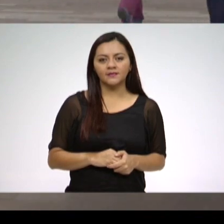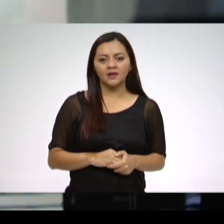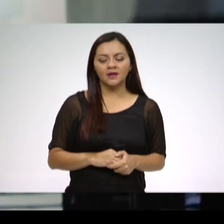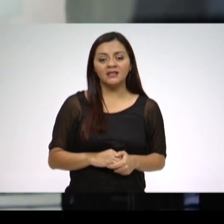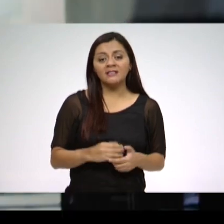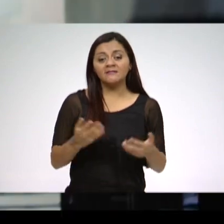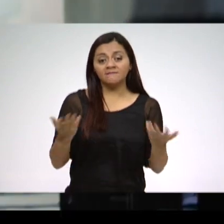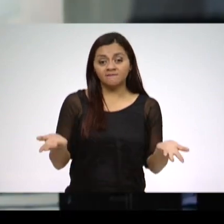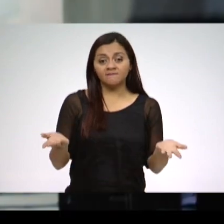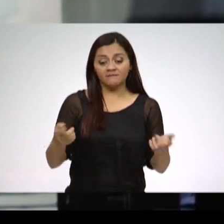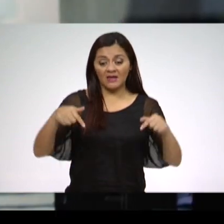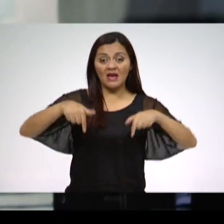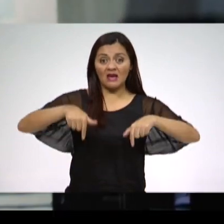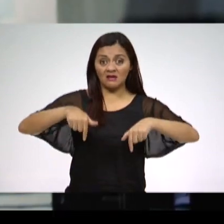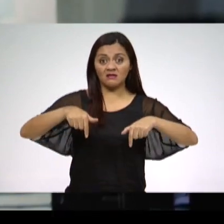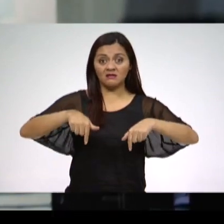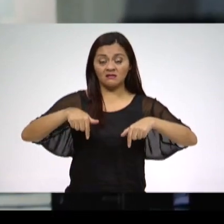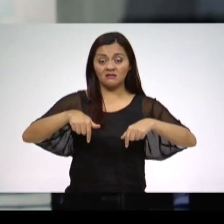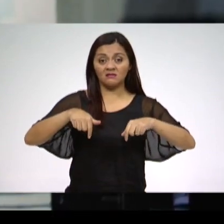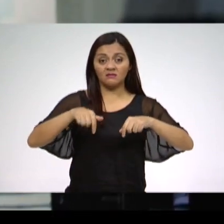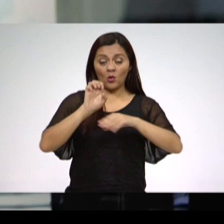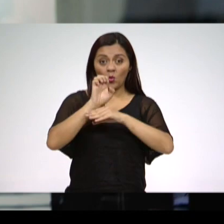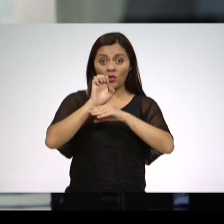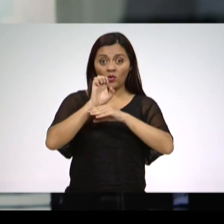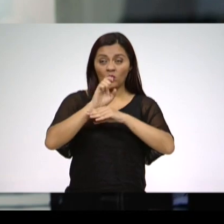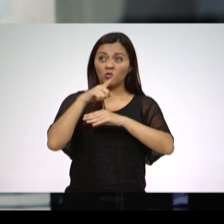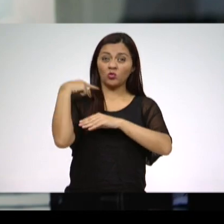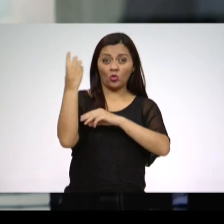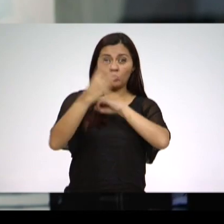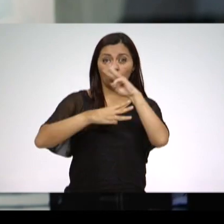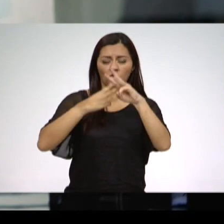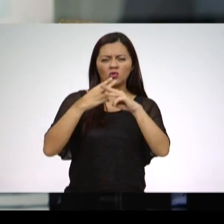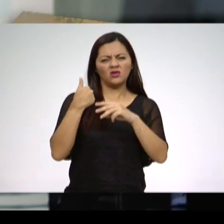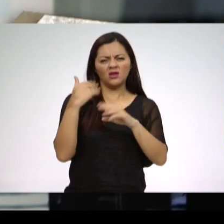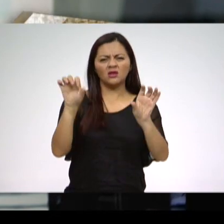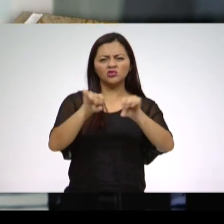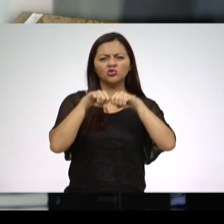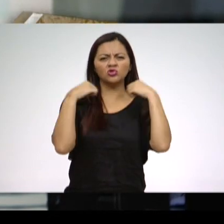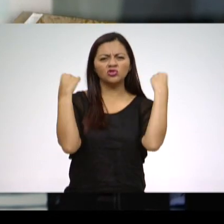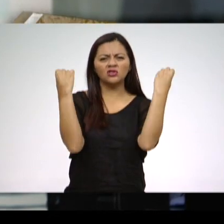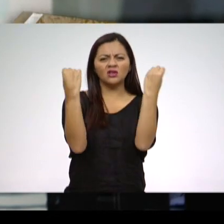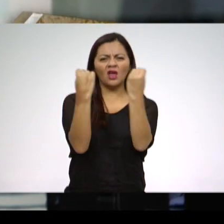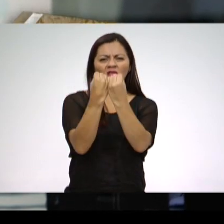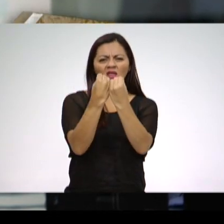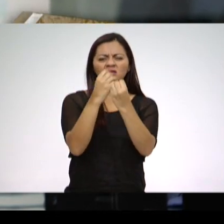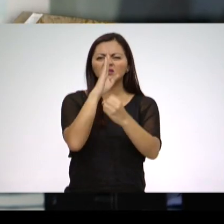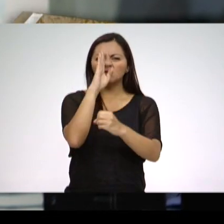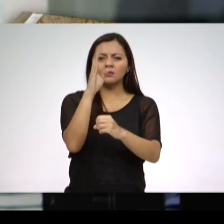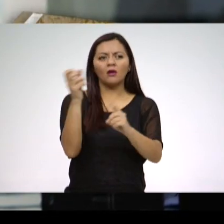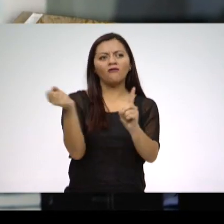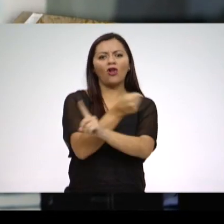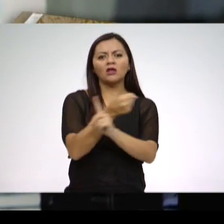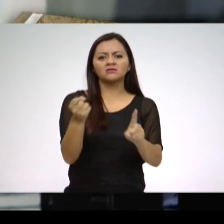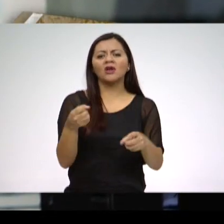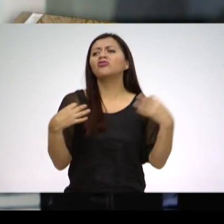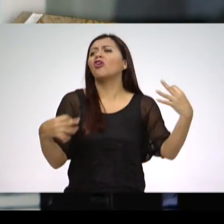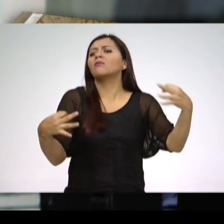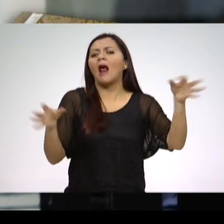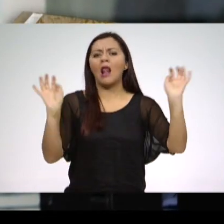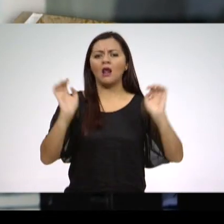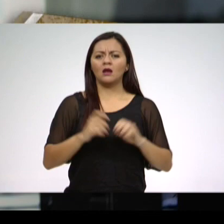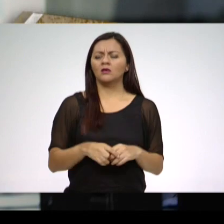Nosotros vivimos en una sociedad que naturaliza la violencia, que considera que las situaciones violentas son normales, ¿no?